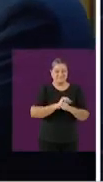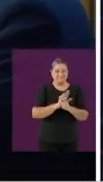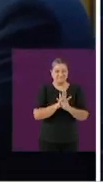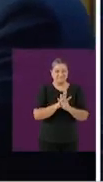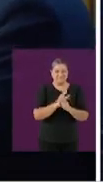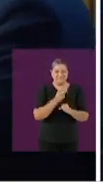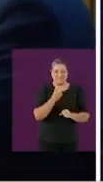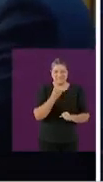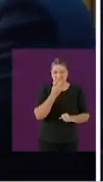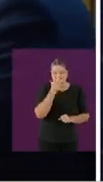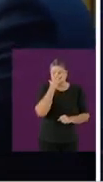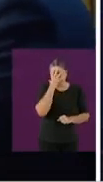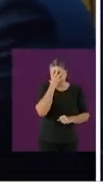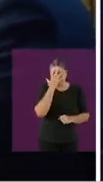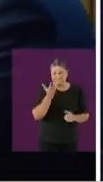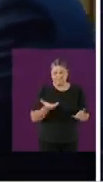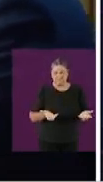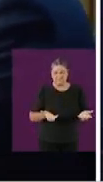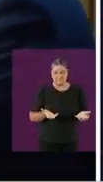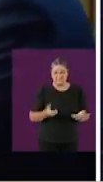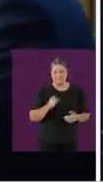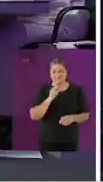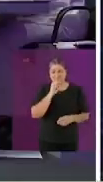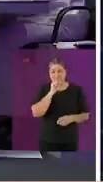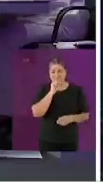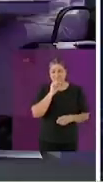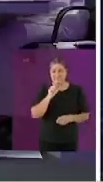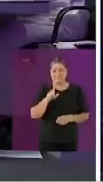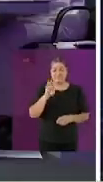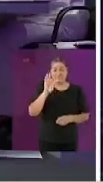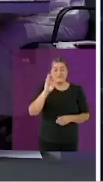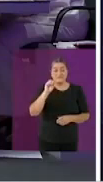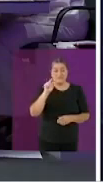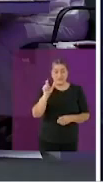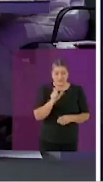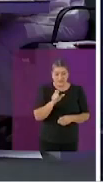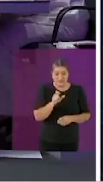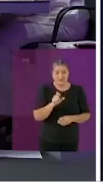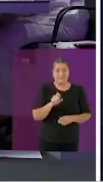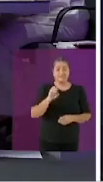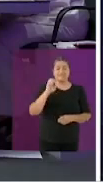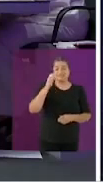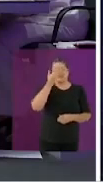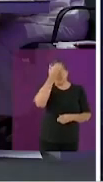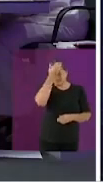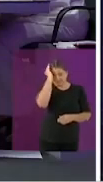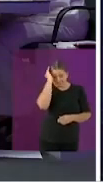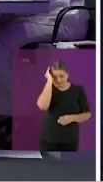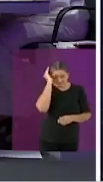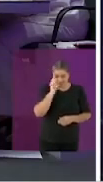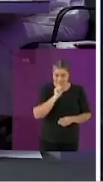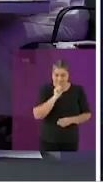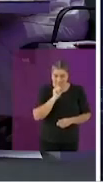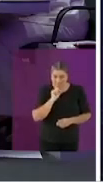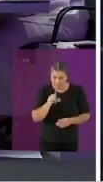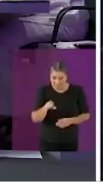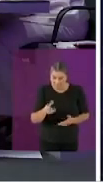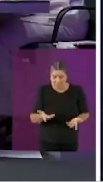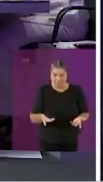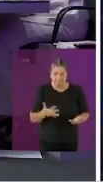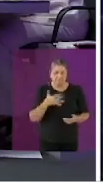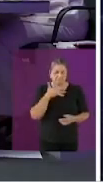Zavala como candidata eh eh independiente y se retira de la competencia y ya no va al segundo